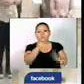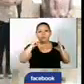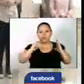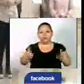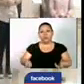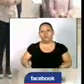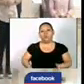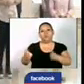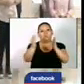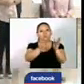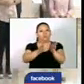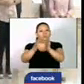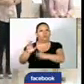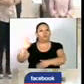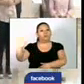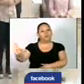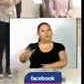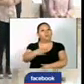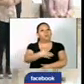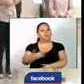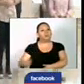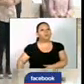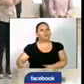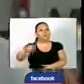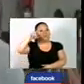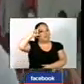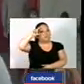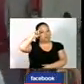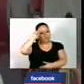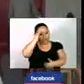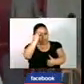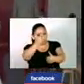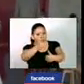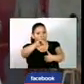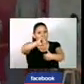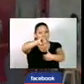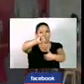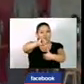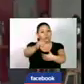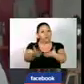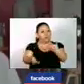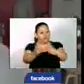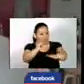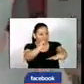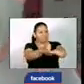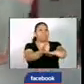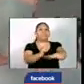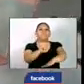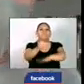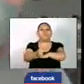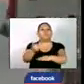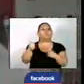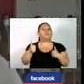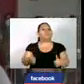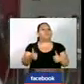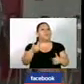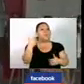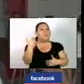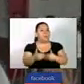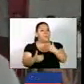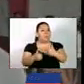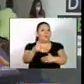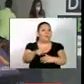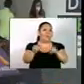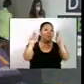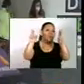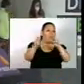parte del plan del presidente Joe Biden para la región analistas en Honduras consideran que sentar precedentes marcará un camino en una Centroamérica abatida por